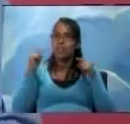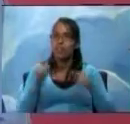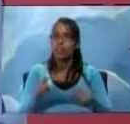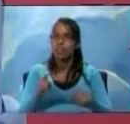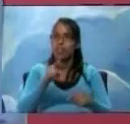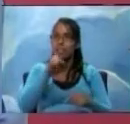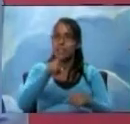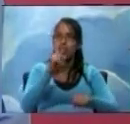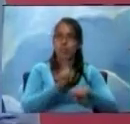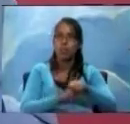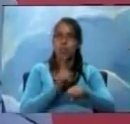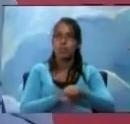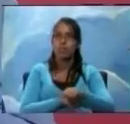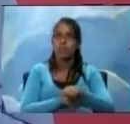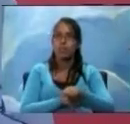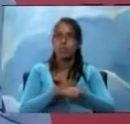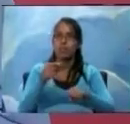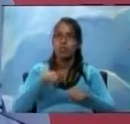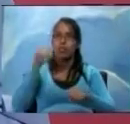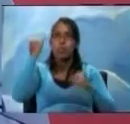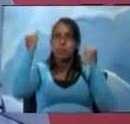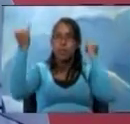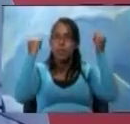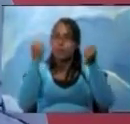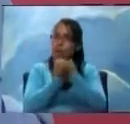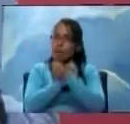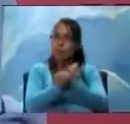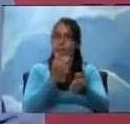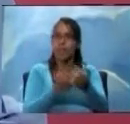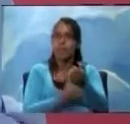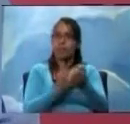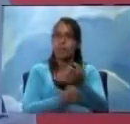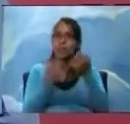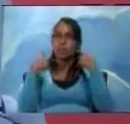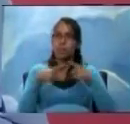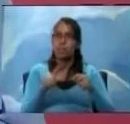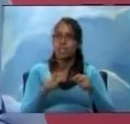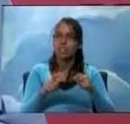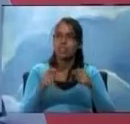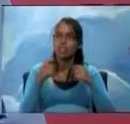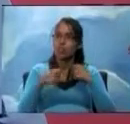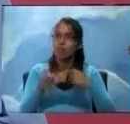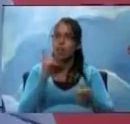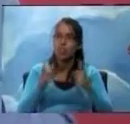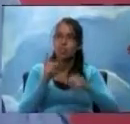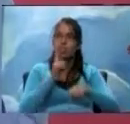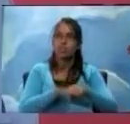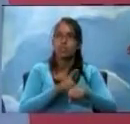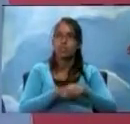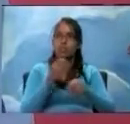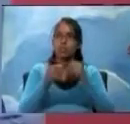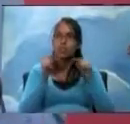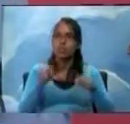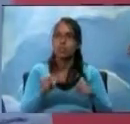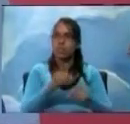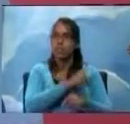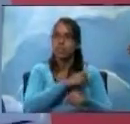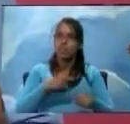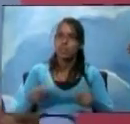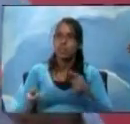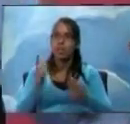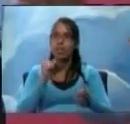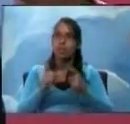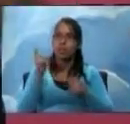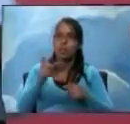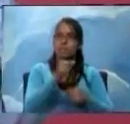usted en ese momento? Yo me imagino, amados hermanos, que pasando alguna circunstancia como esta, desearíamos que